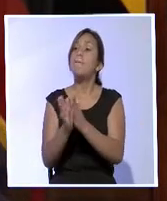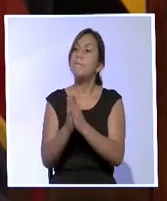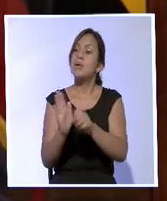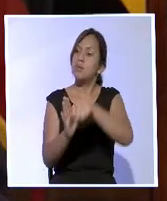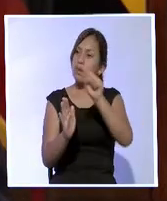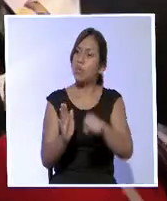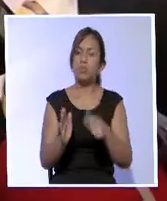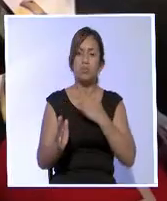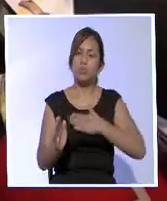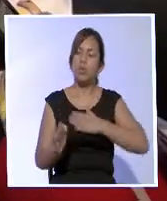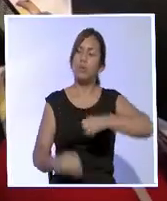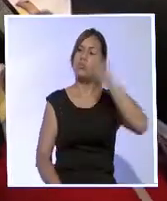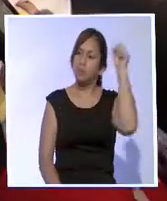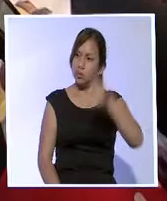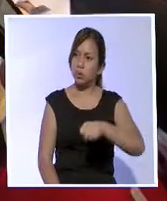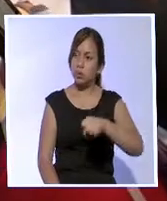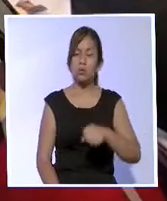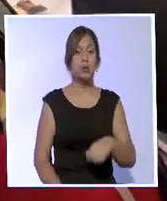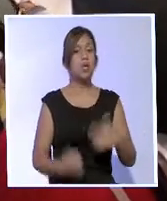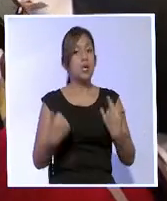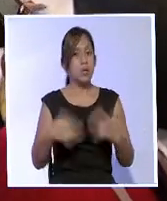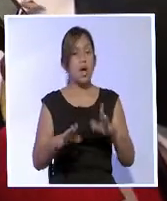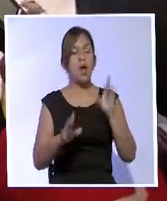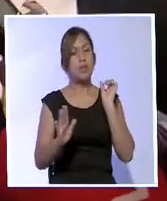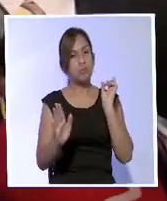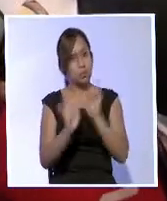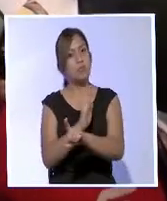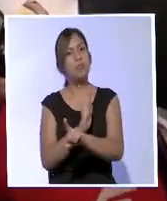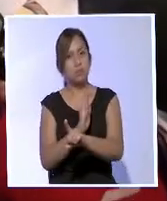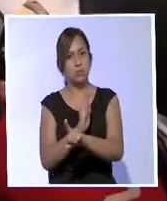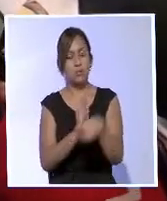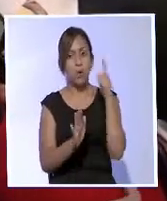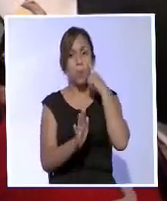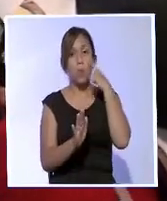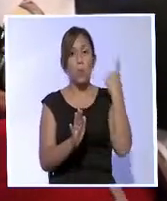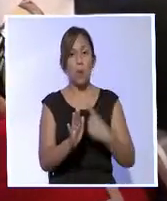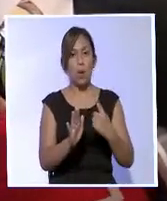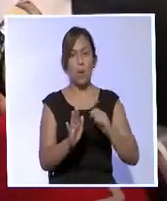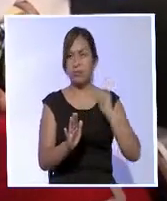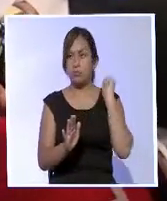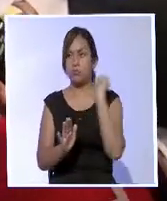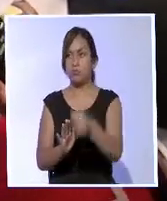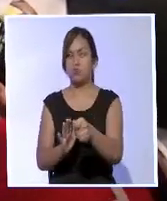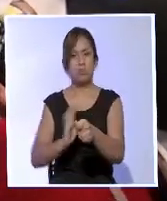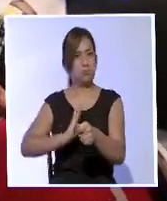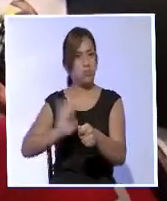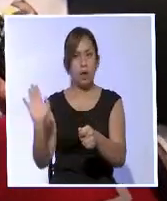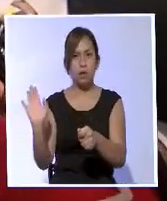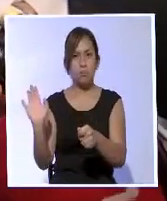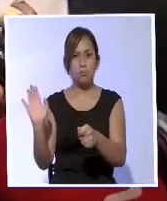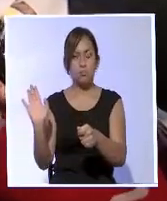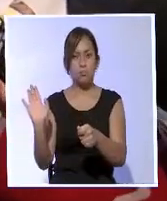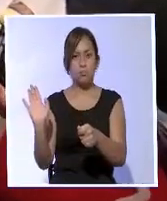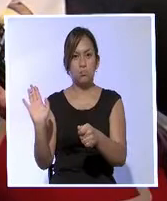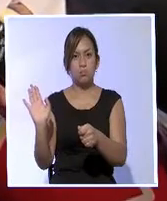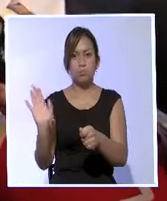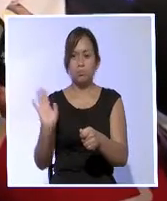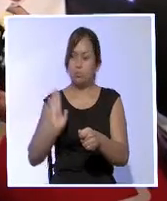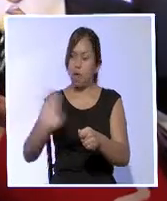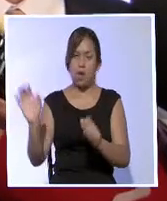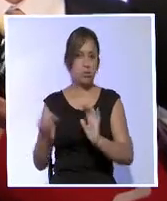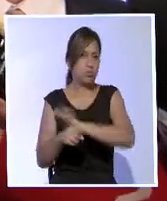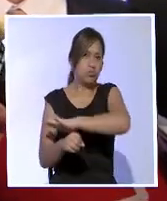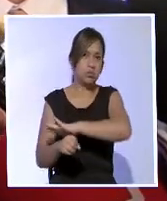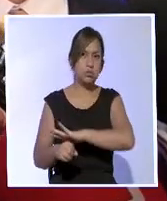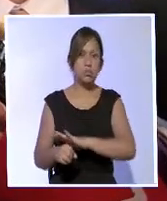continuar o el enunciado o en los anuncios de las pruebas son más que suficientes para que el call